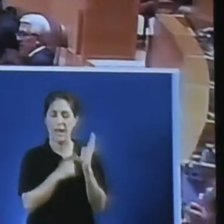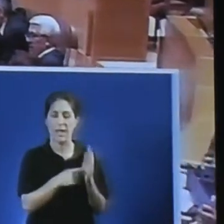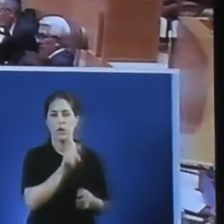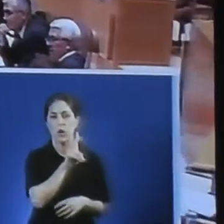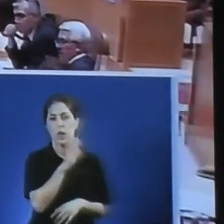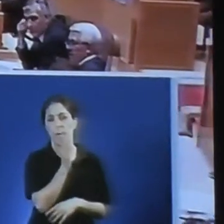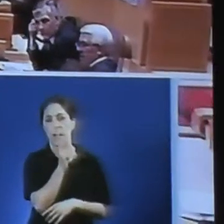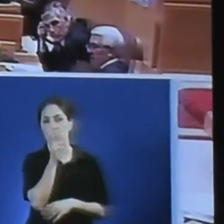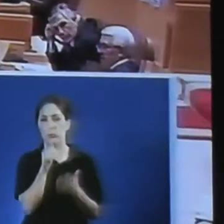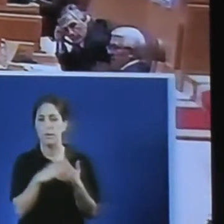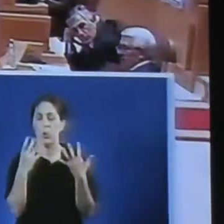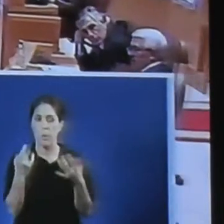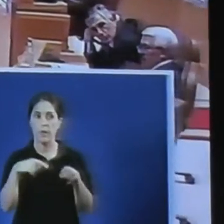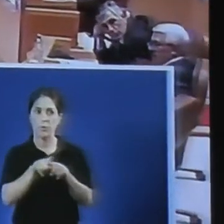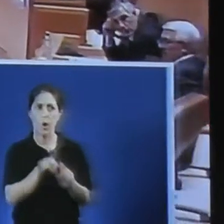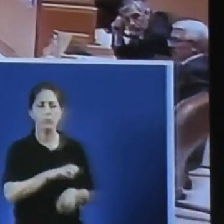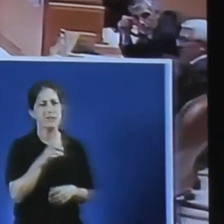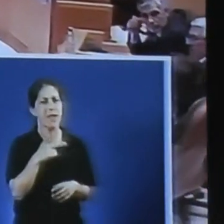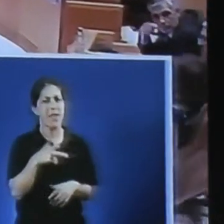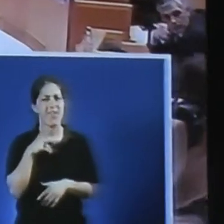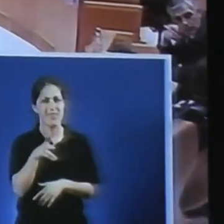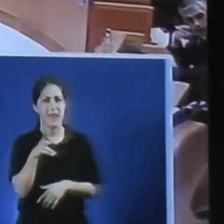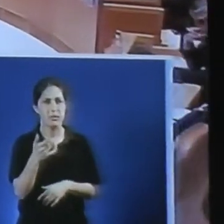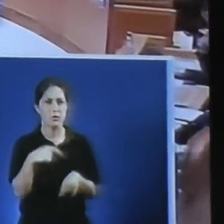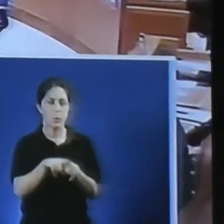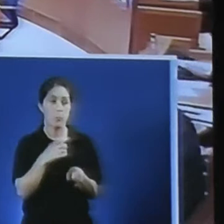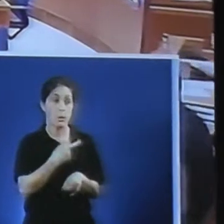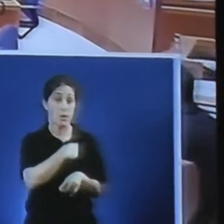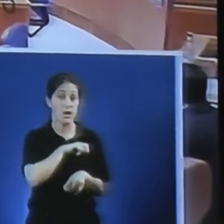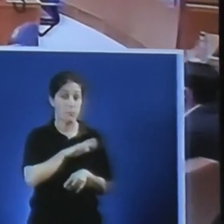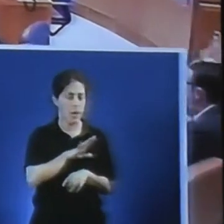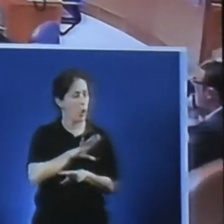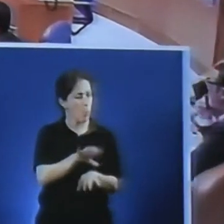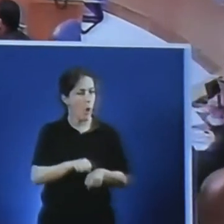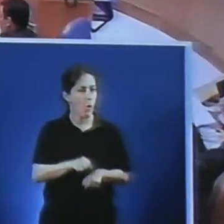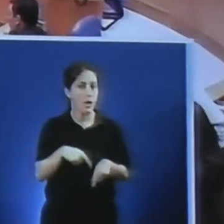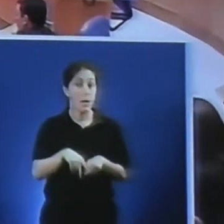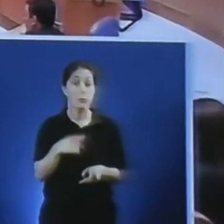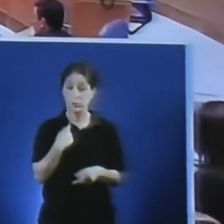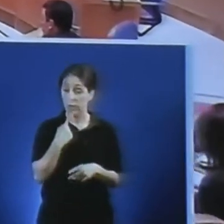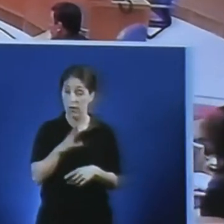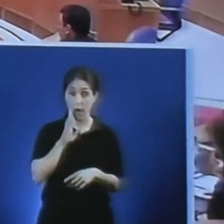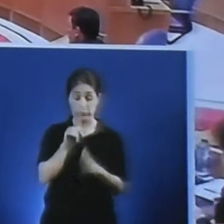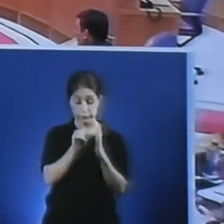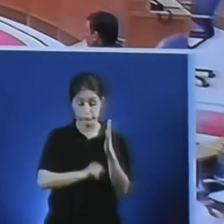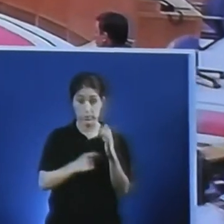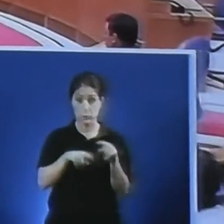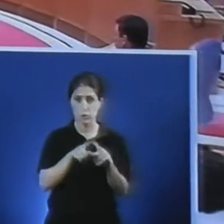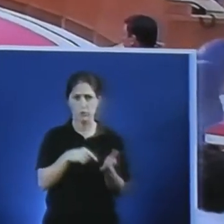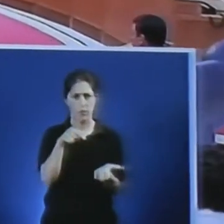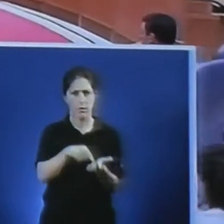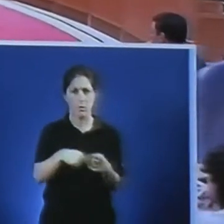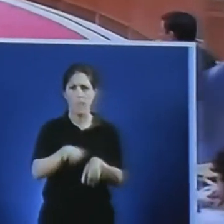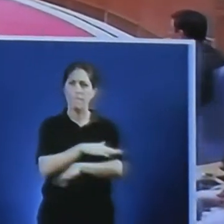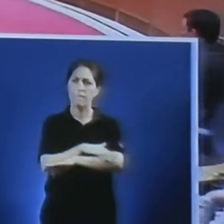esta vez a regular o dereito ha sido no está bastante por todo lo mencionado anteriormente insta a su ministro